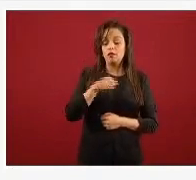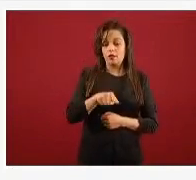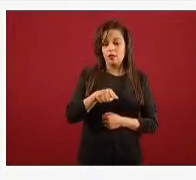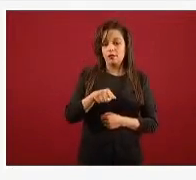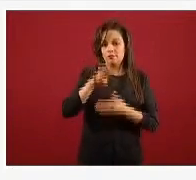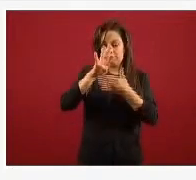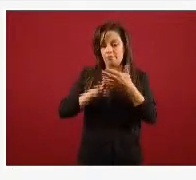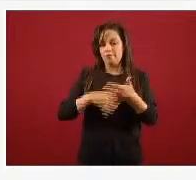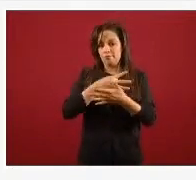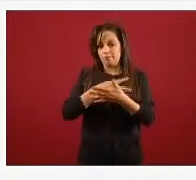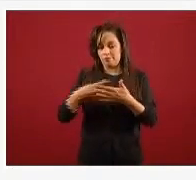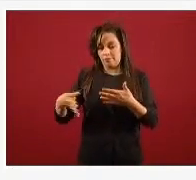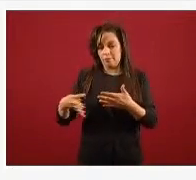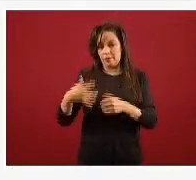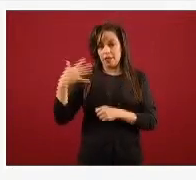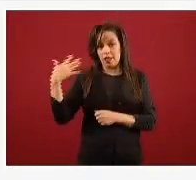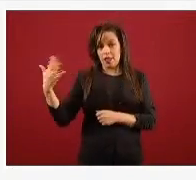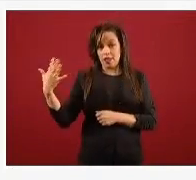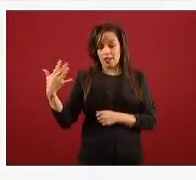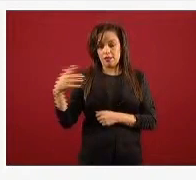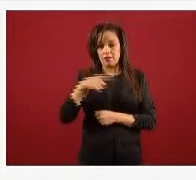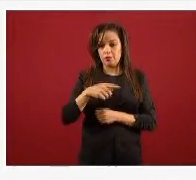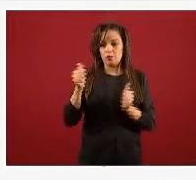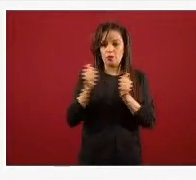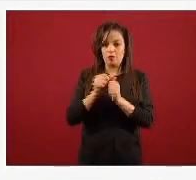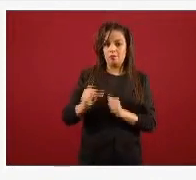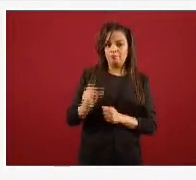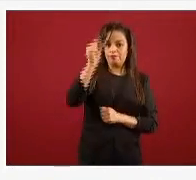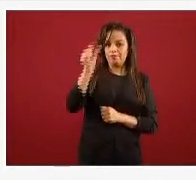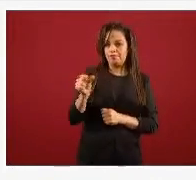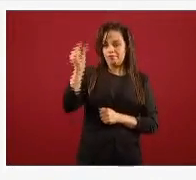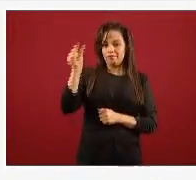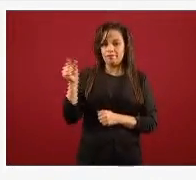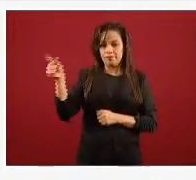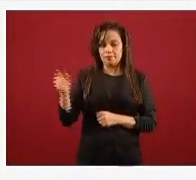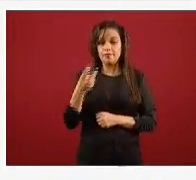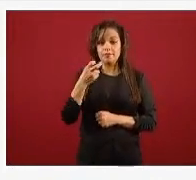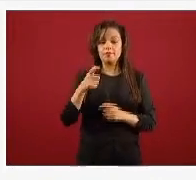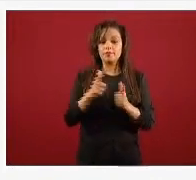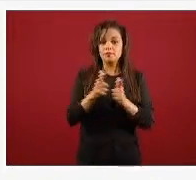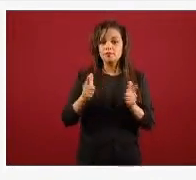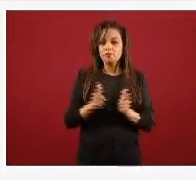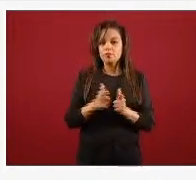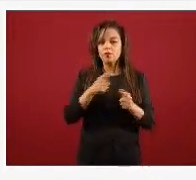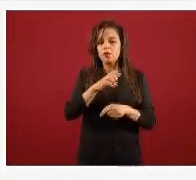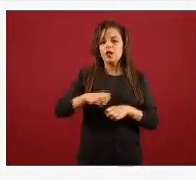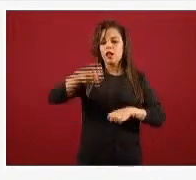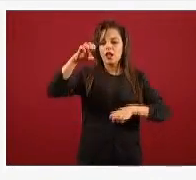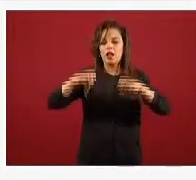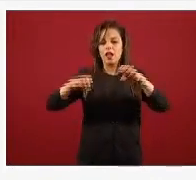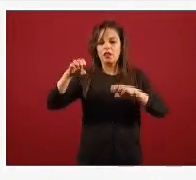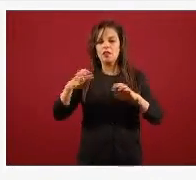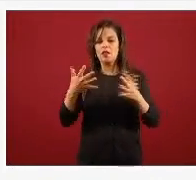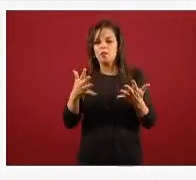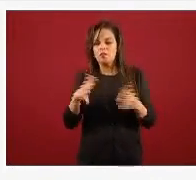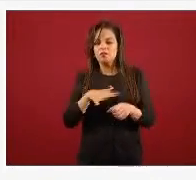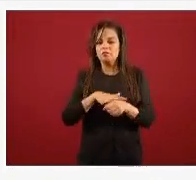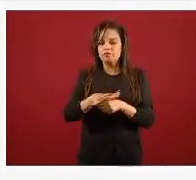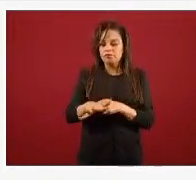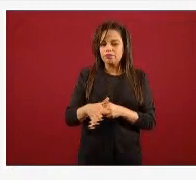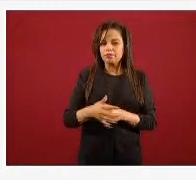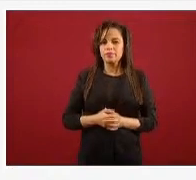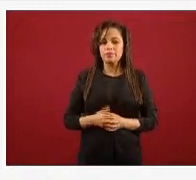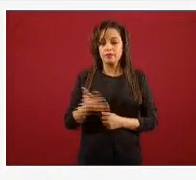gráfica de la derecha, la que está en barras, cuál ha sido el grupo de edad que ha estado siendo